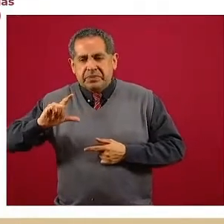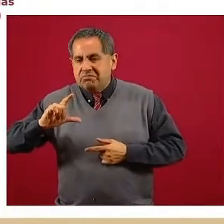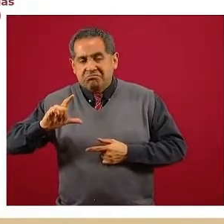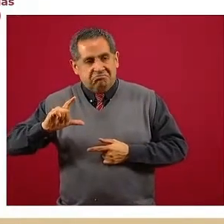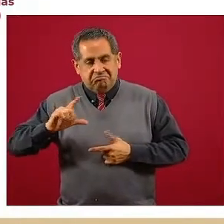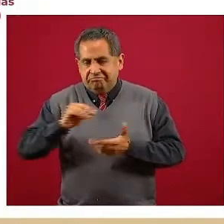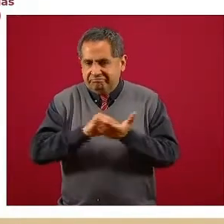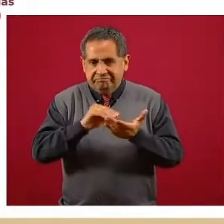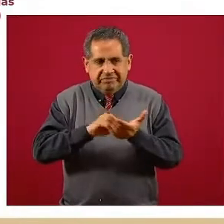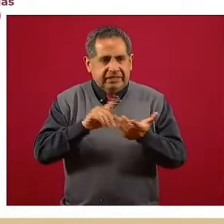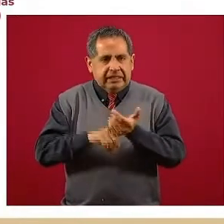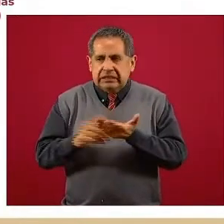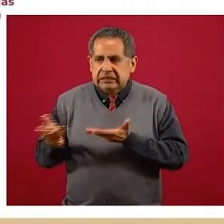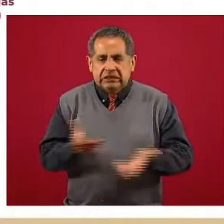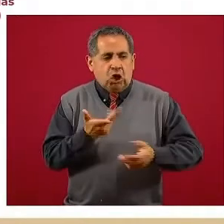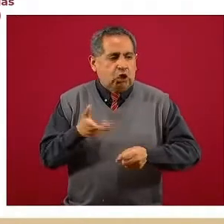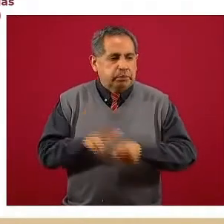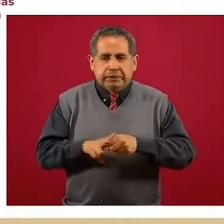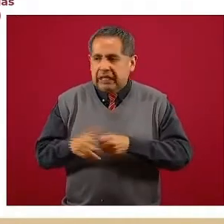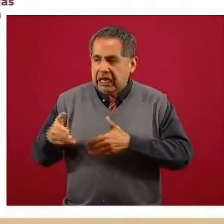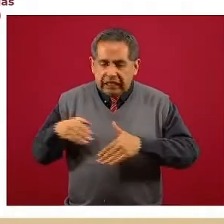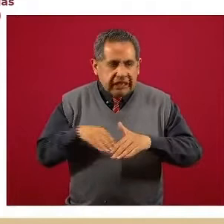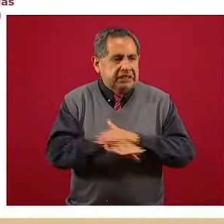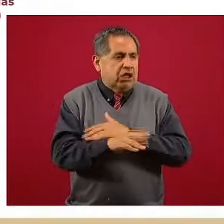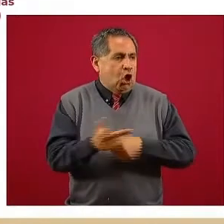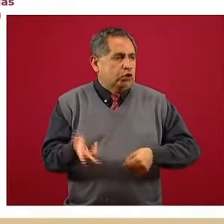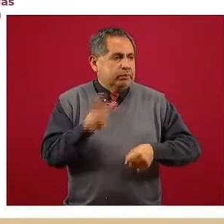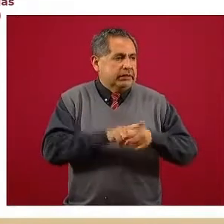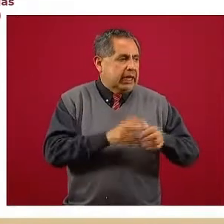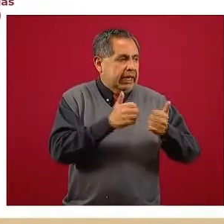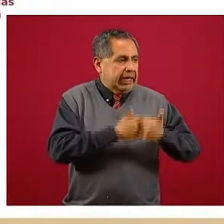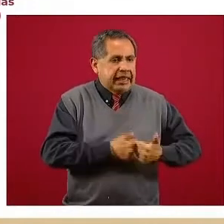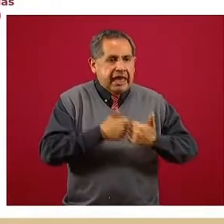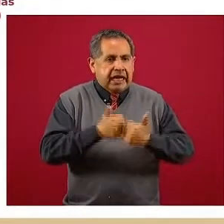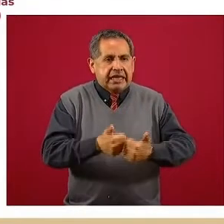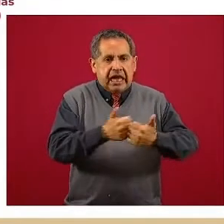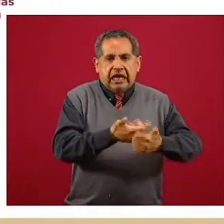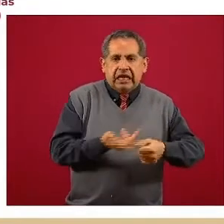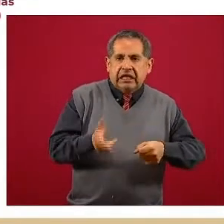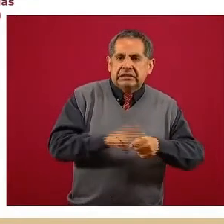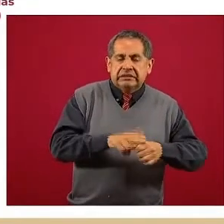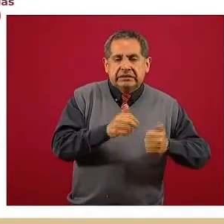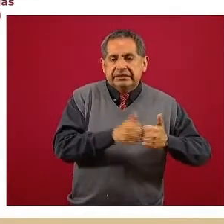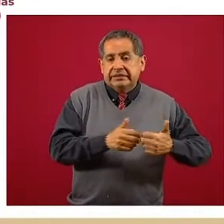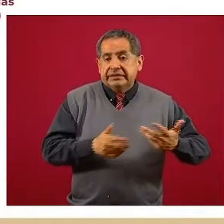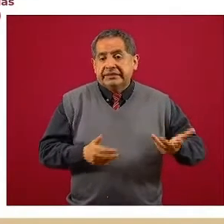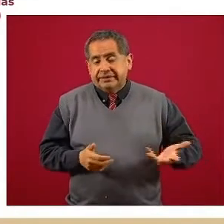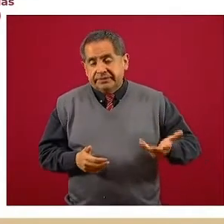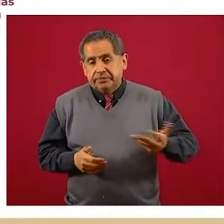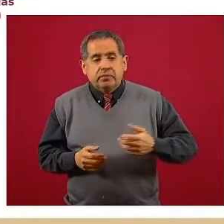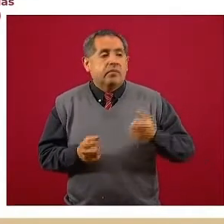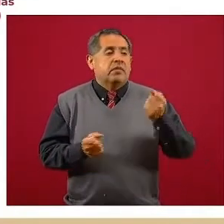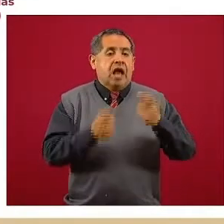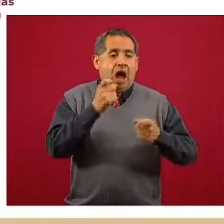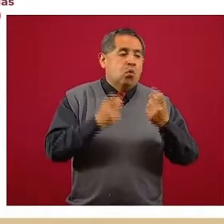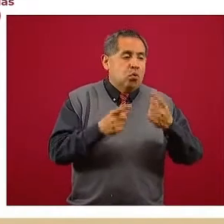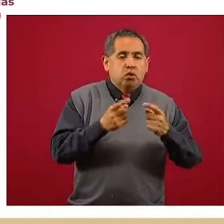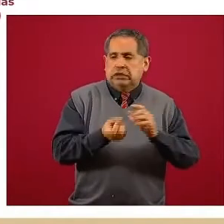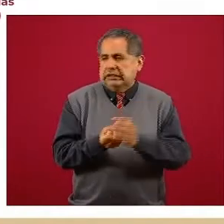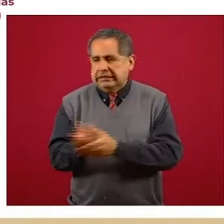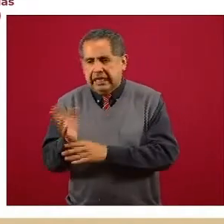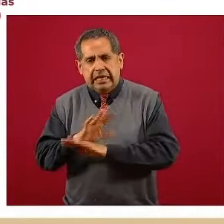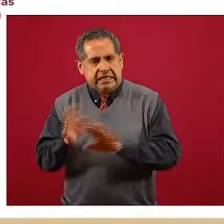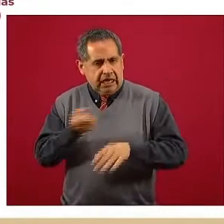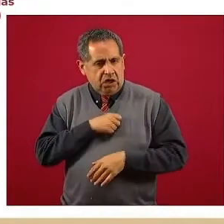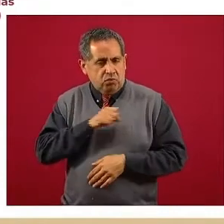día con día se van hospitalizando, es decir, los ingresos a estas unidades, con las personas que van egresando, pero también muy